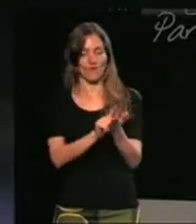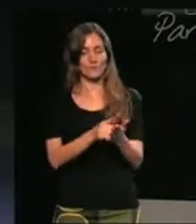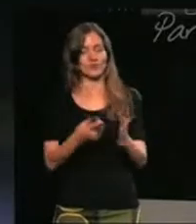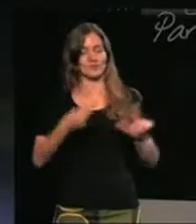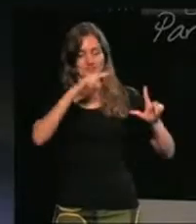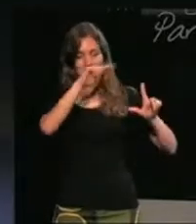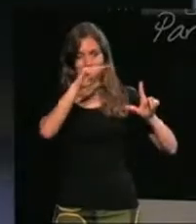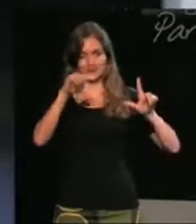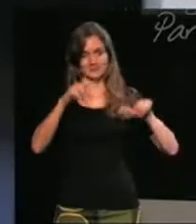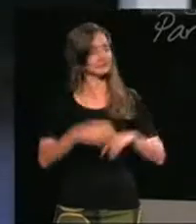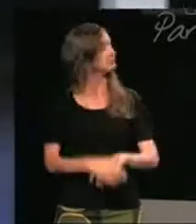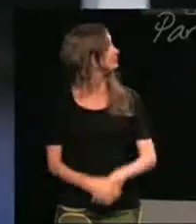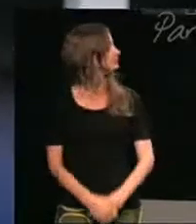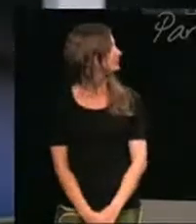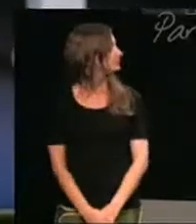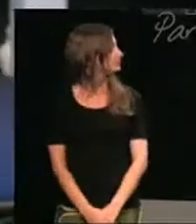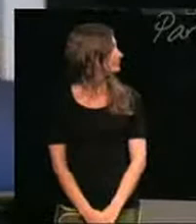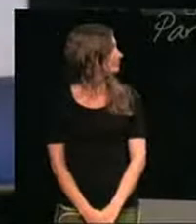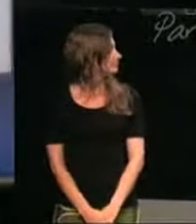arte.